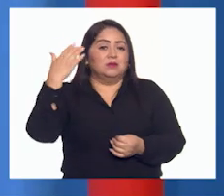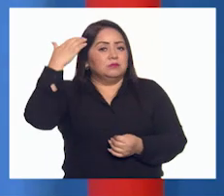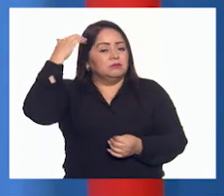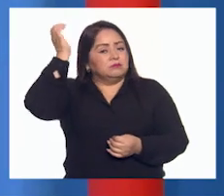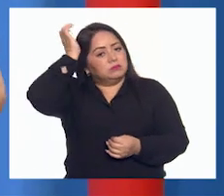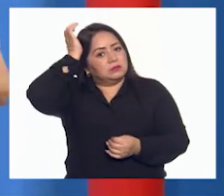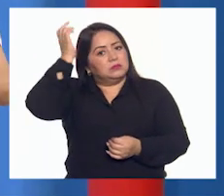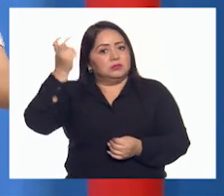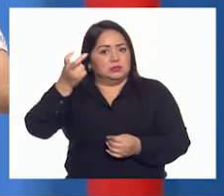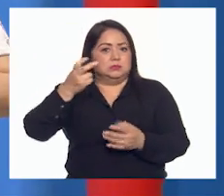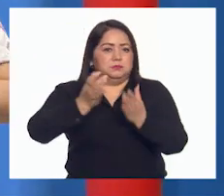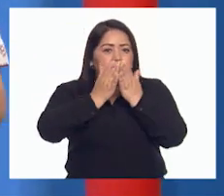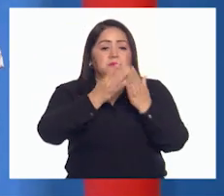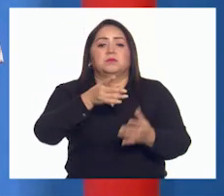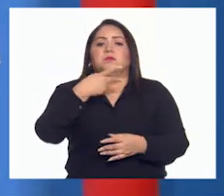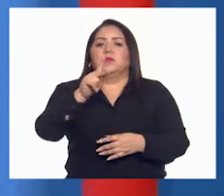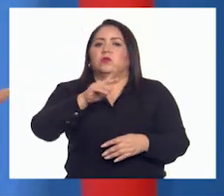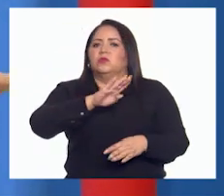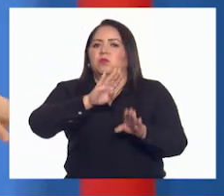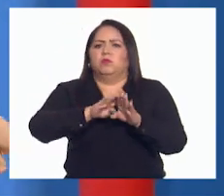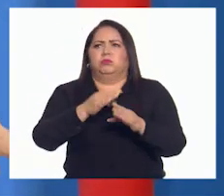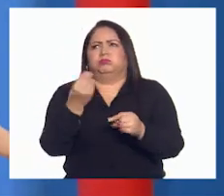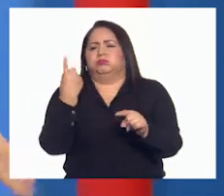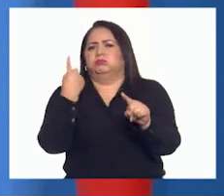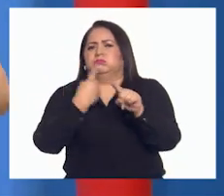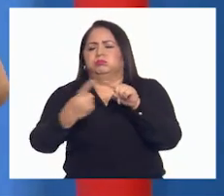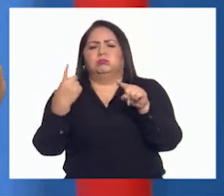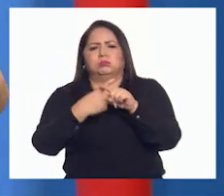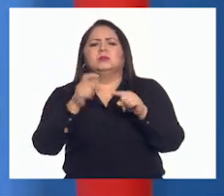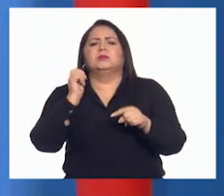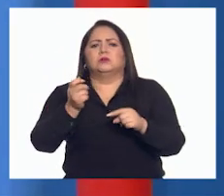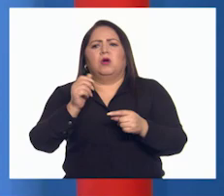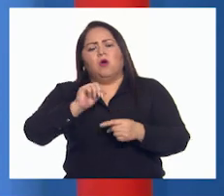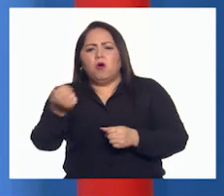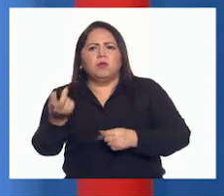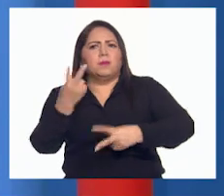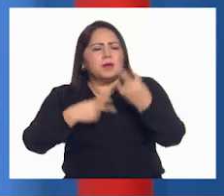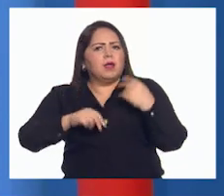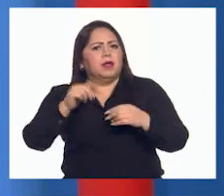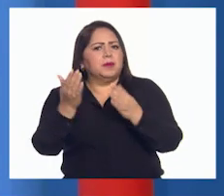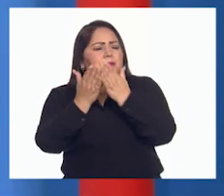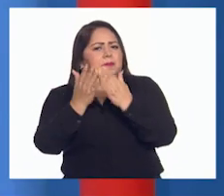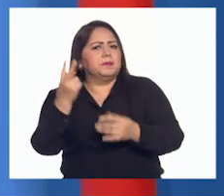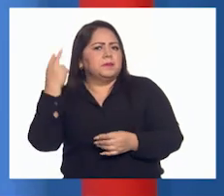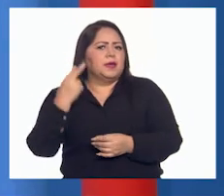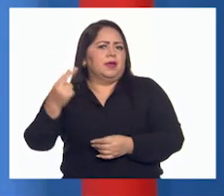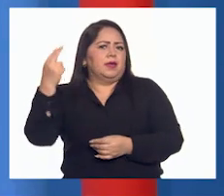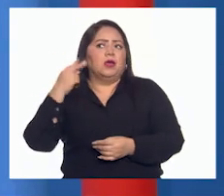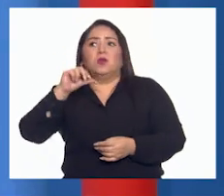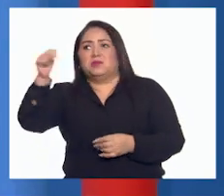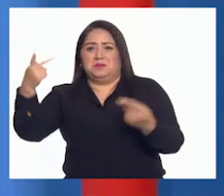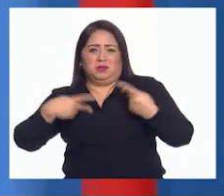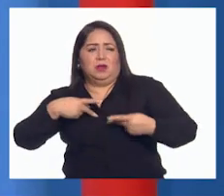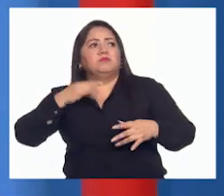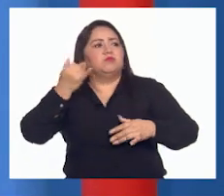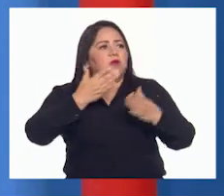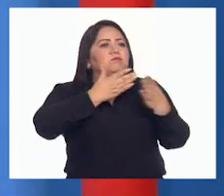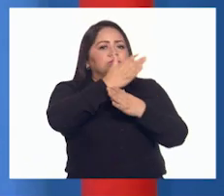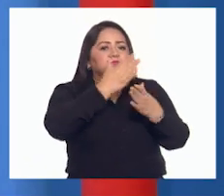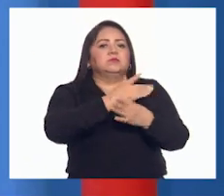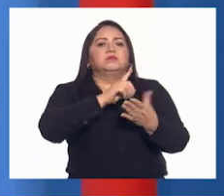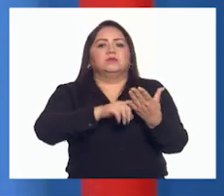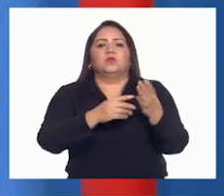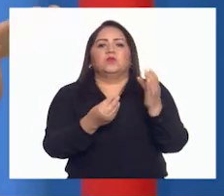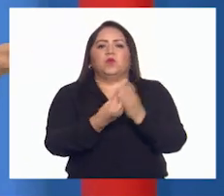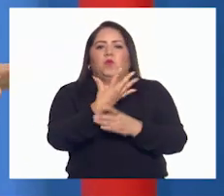sus viajes, pero inauguró todo un periodo del cual devinieron otros viajes y viajeros que conquistaron y